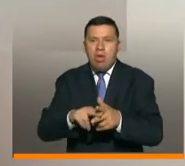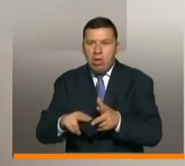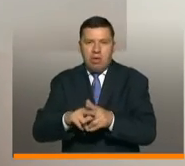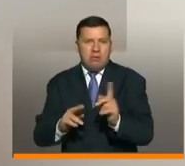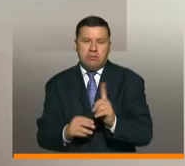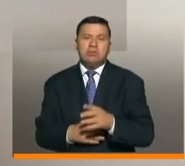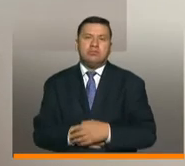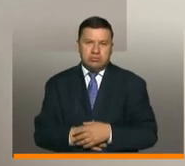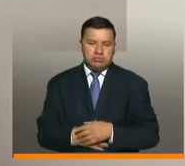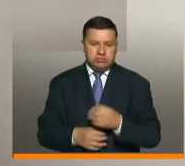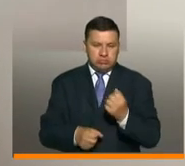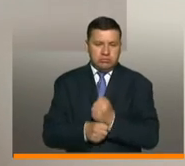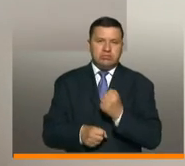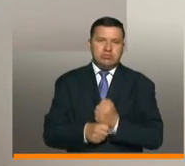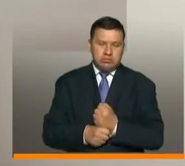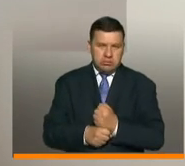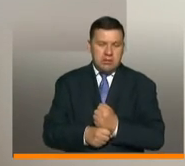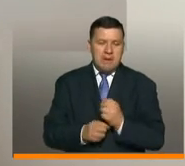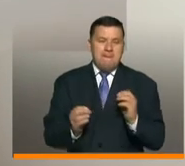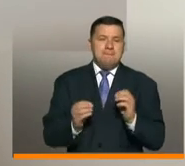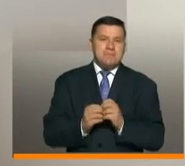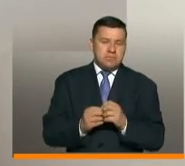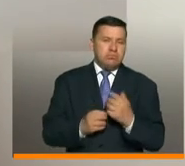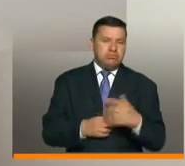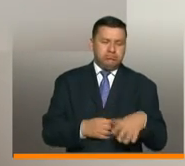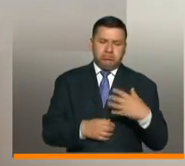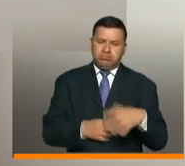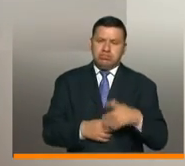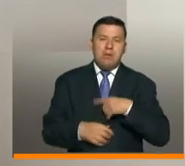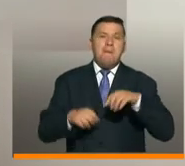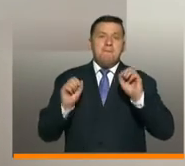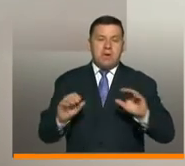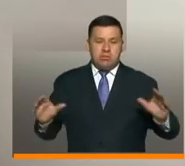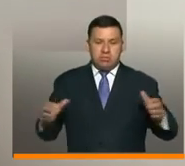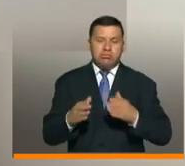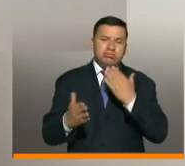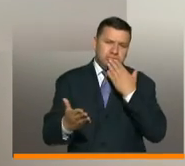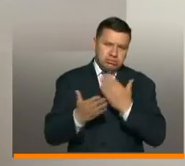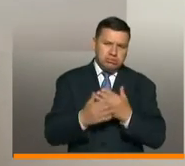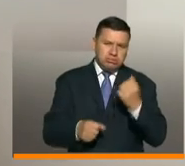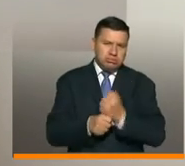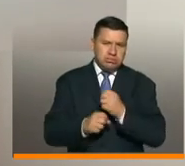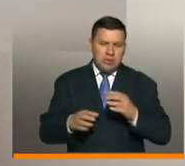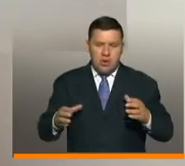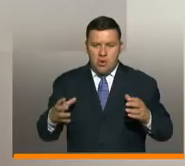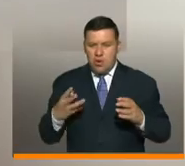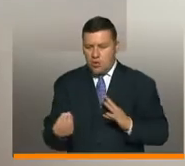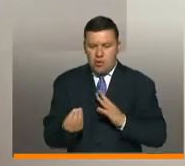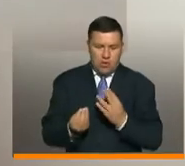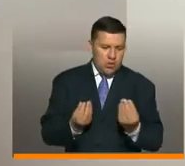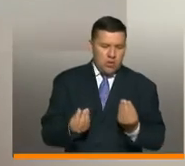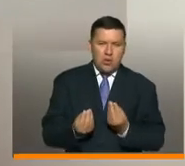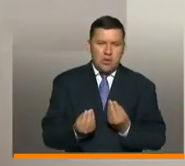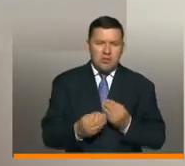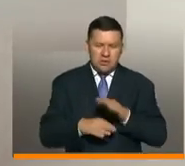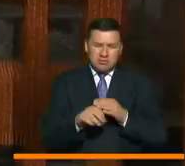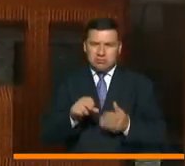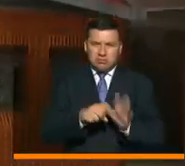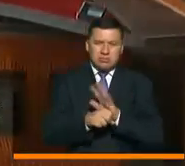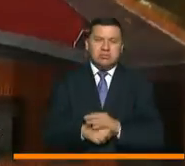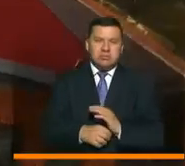interrumpirlos. Este trabajo, una vez más, ha sido posible gracias al trabajo en equipo en medio de esta